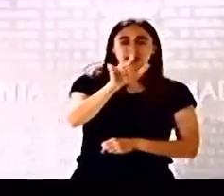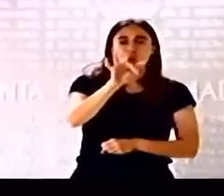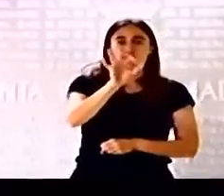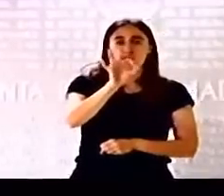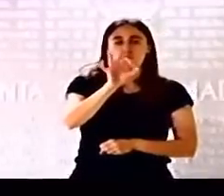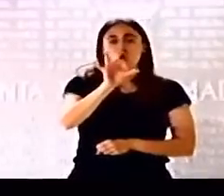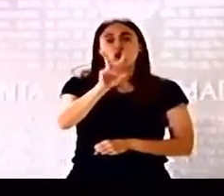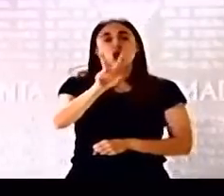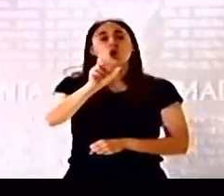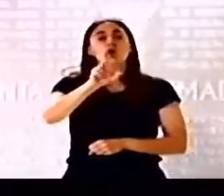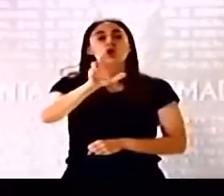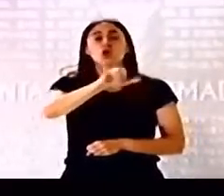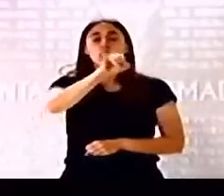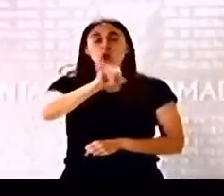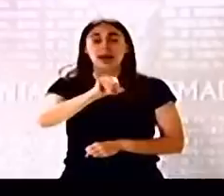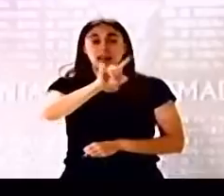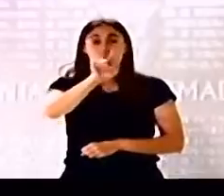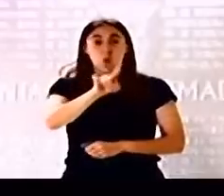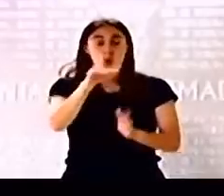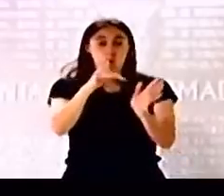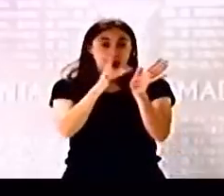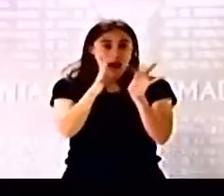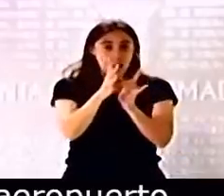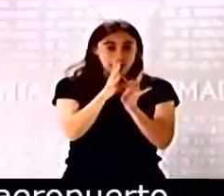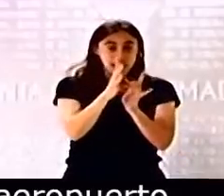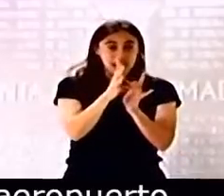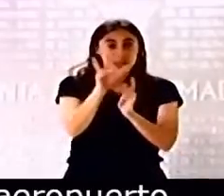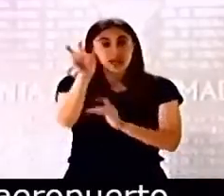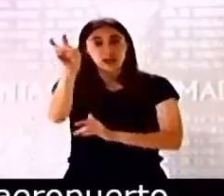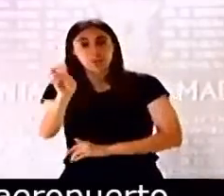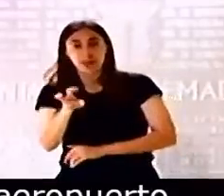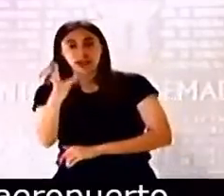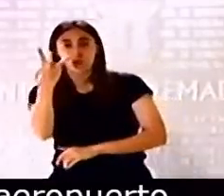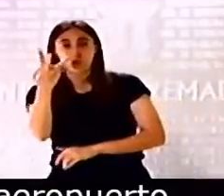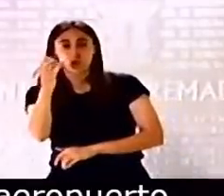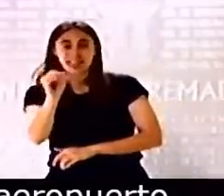abril 30 profesionales esquiladores.